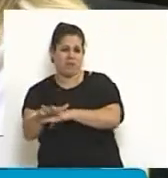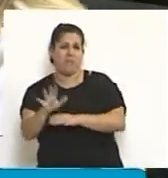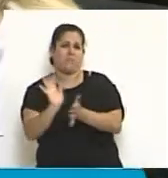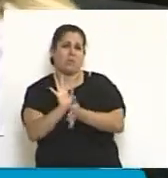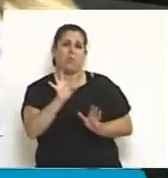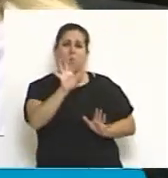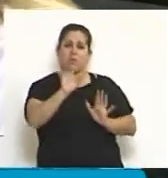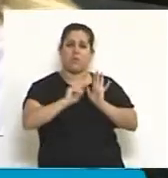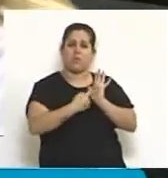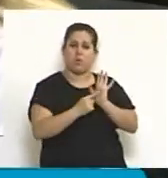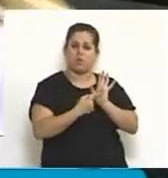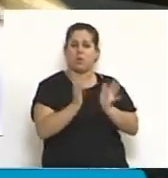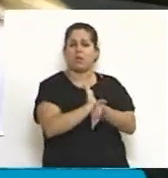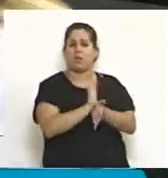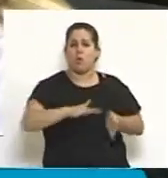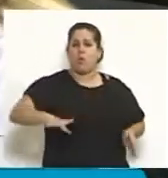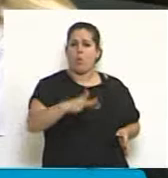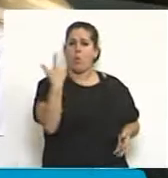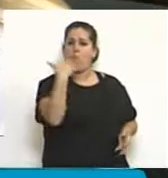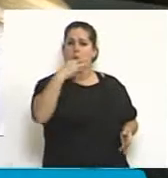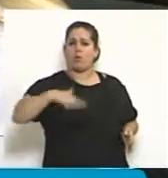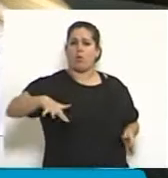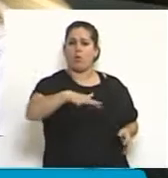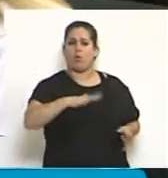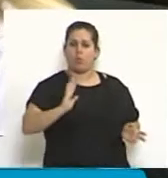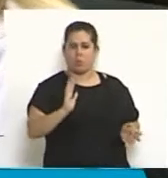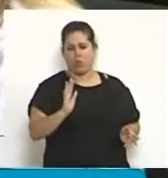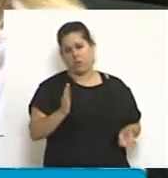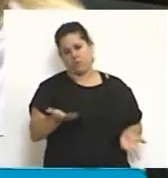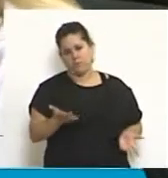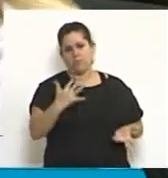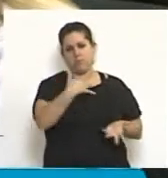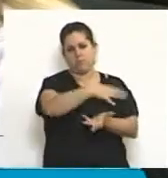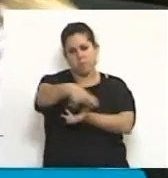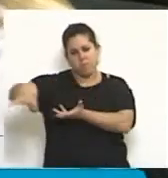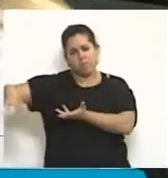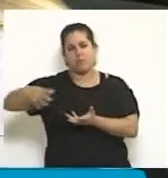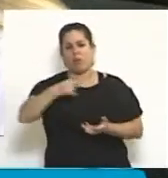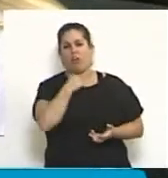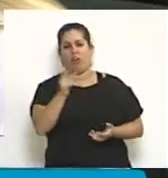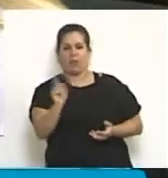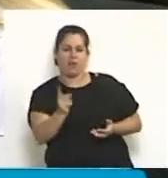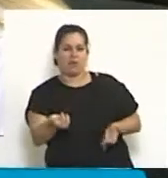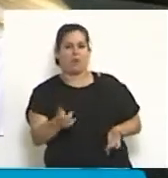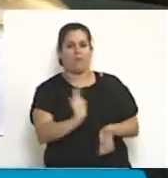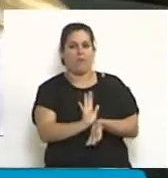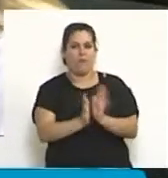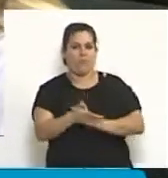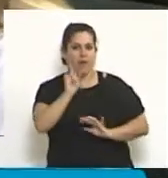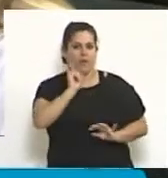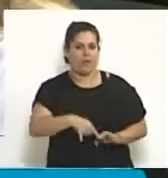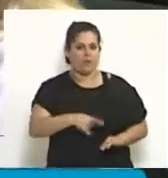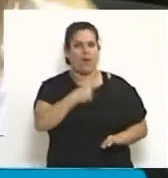Aires como un distrito único, eliminando también esa idea de la división de las cuadrículas tan ridícula sobre la que se